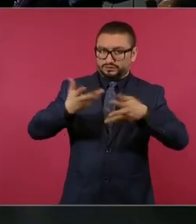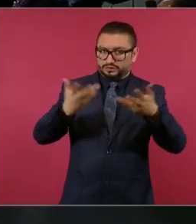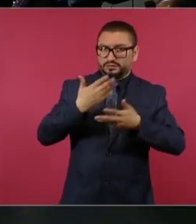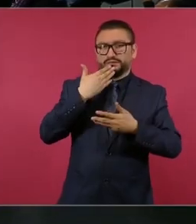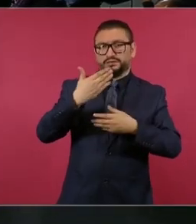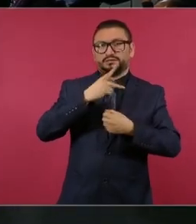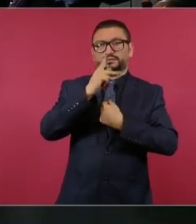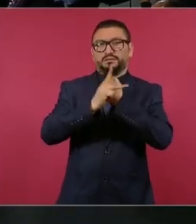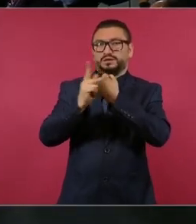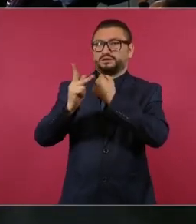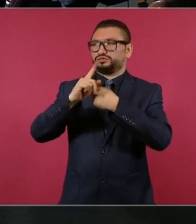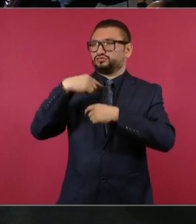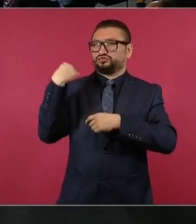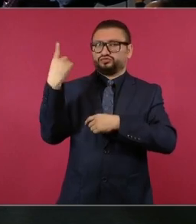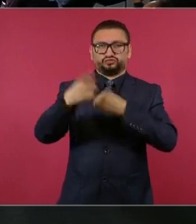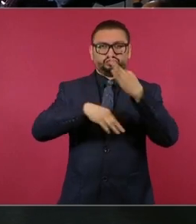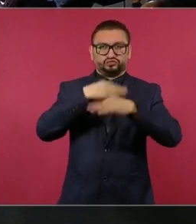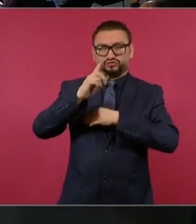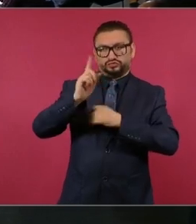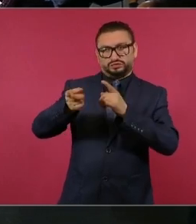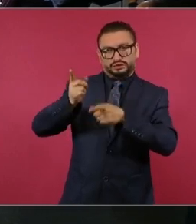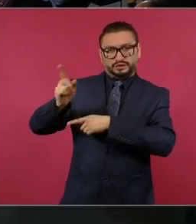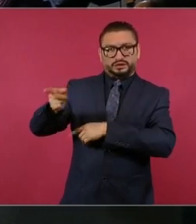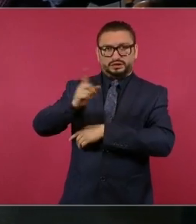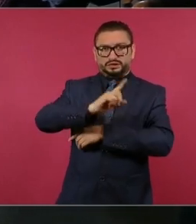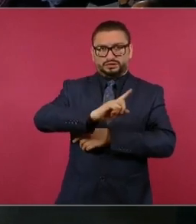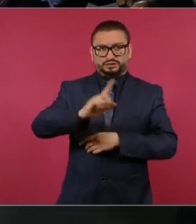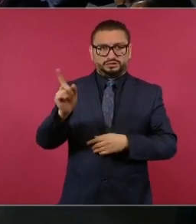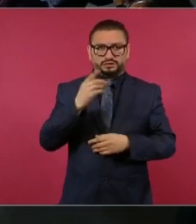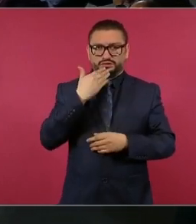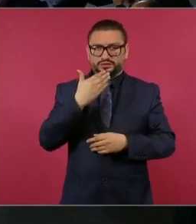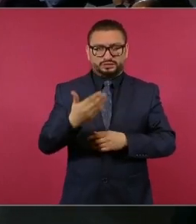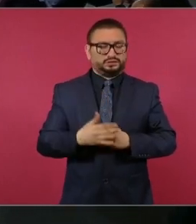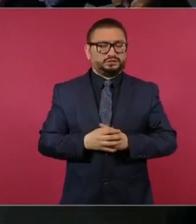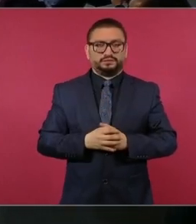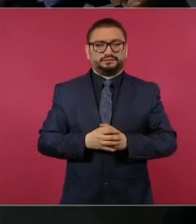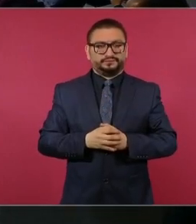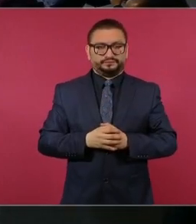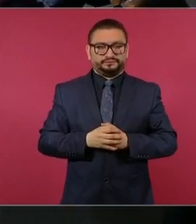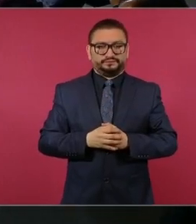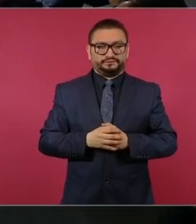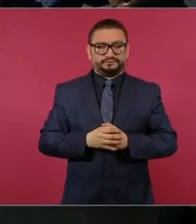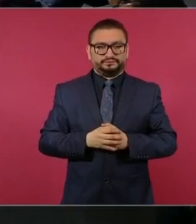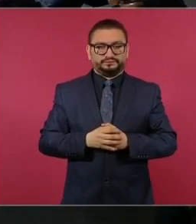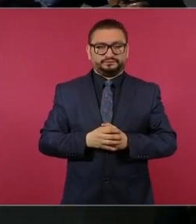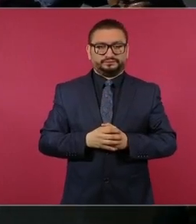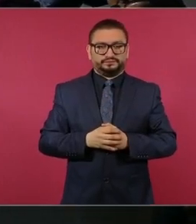los países condenaron el intento de golpe de Estado y fue